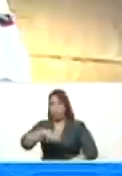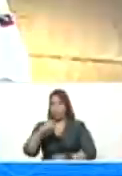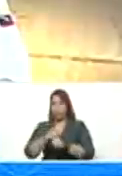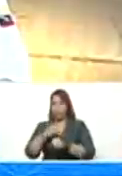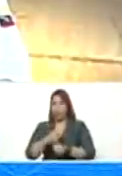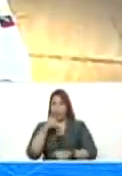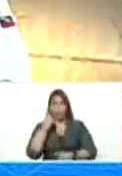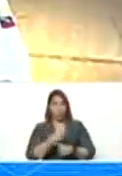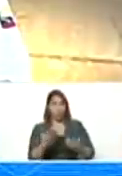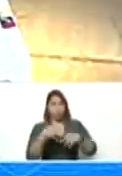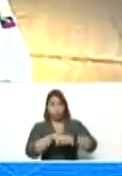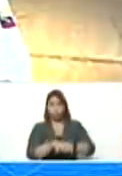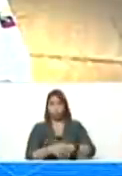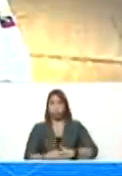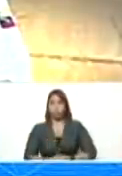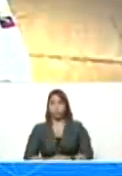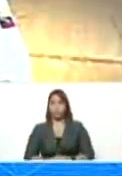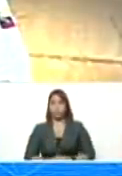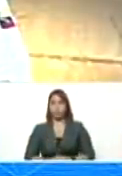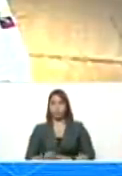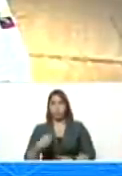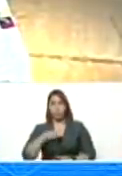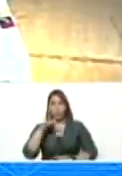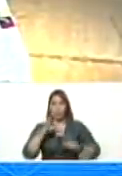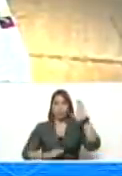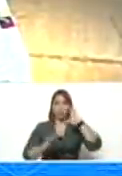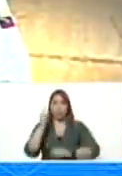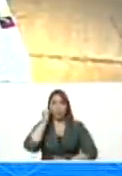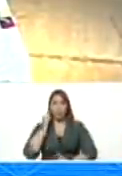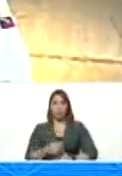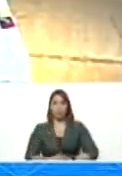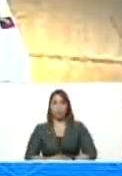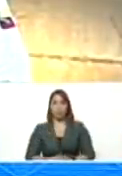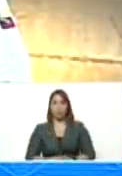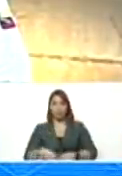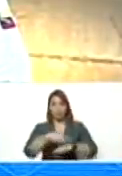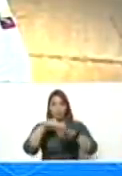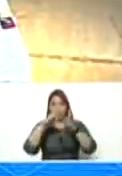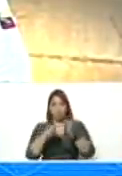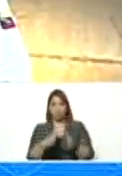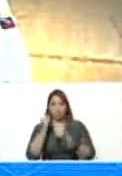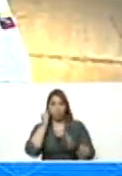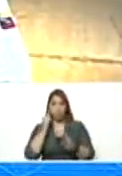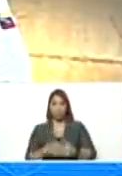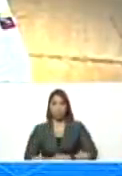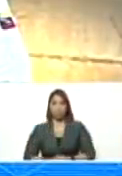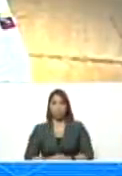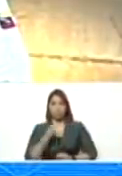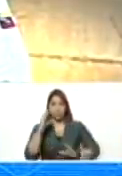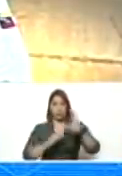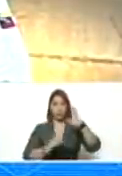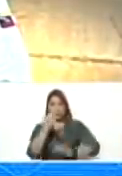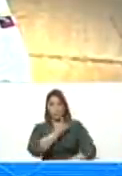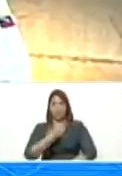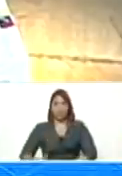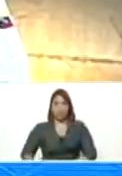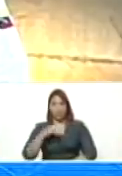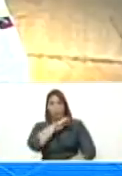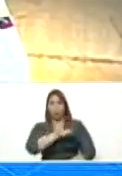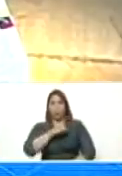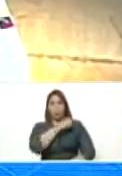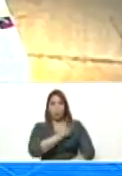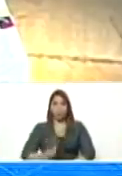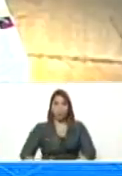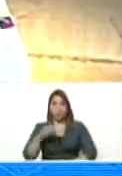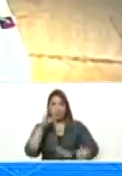eso hay que articularlo con nuestra científica ministra de Ciencias, presidenta de la Comisión Presidencial